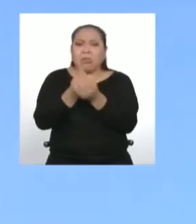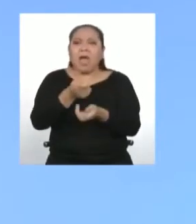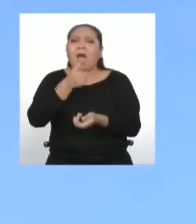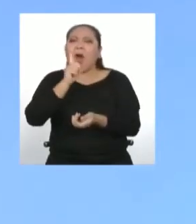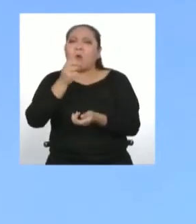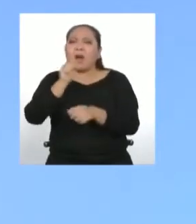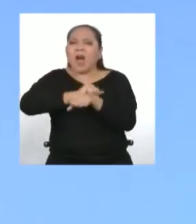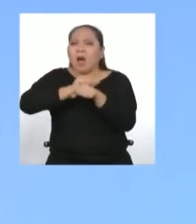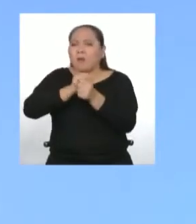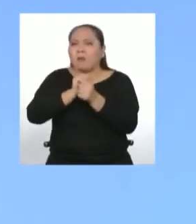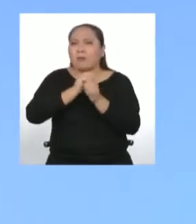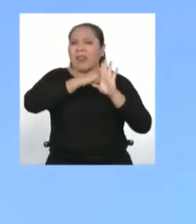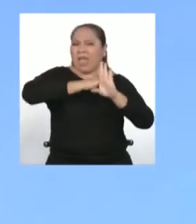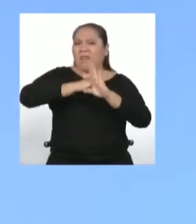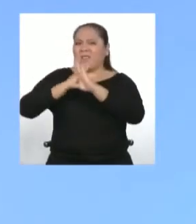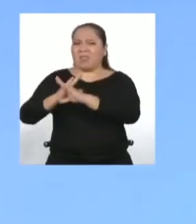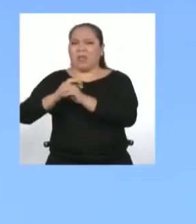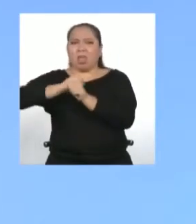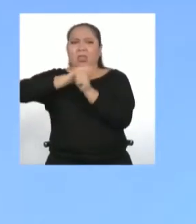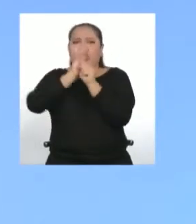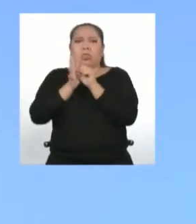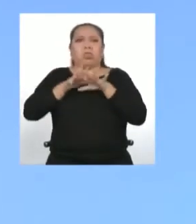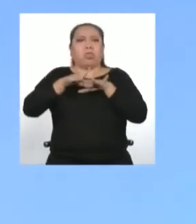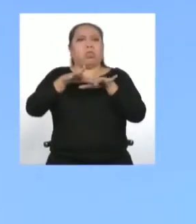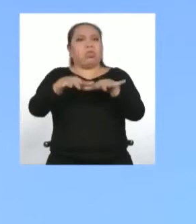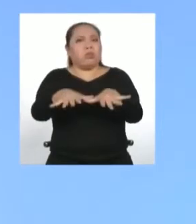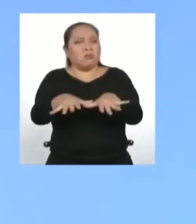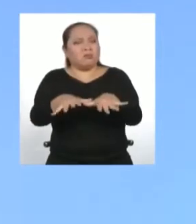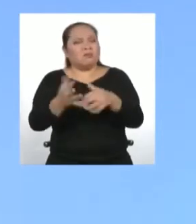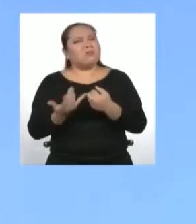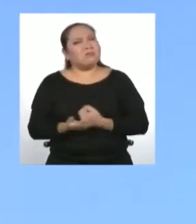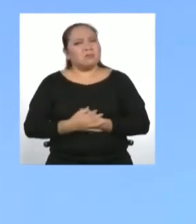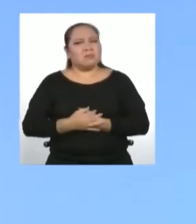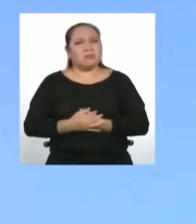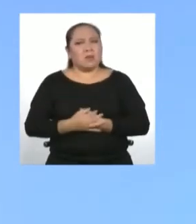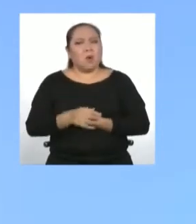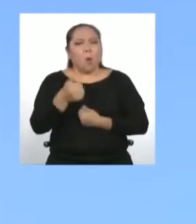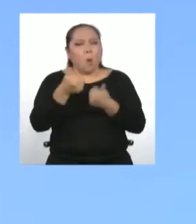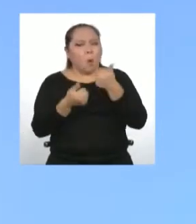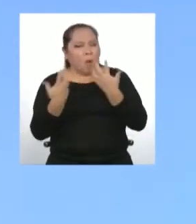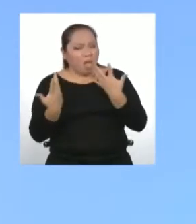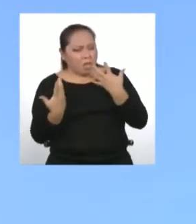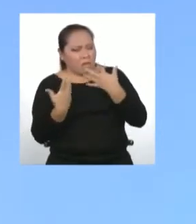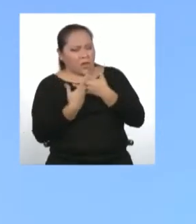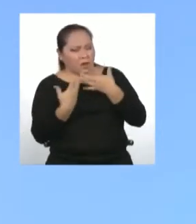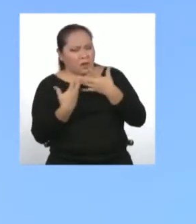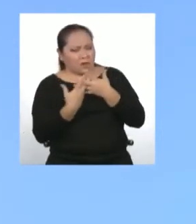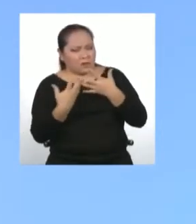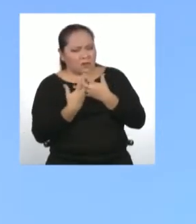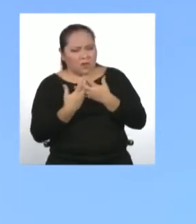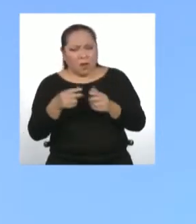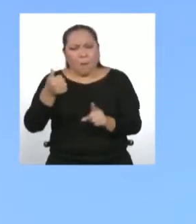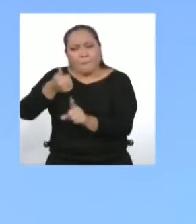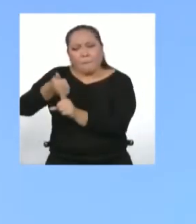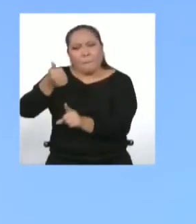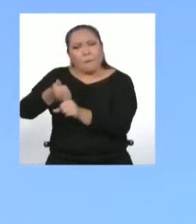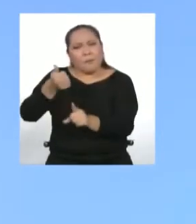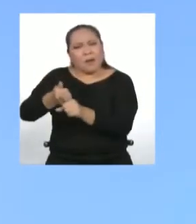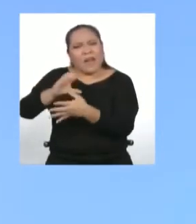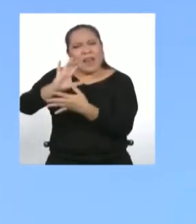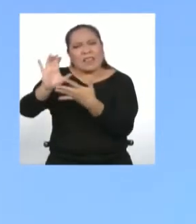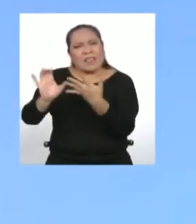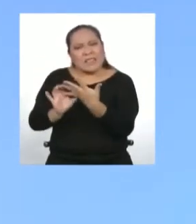para evitar el contagio con el coronavirus COVID-19? ¿Qué relación existe entre las propiedades químicas del jabón y